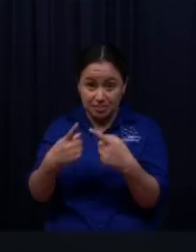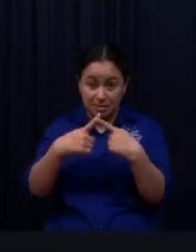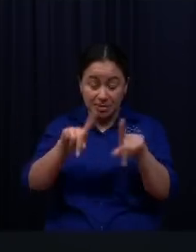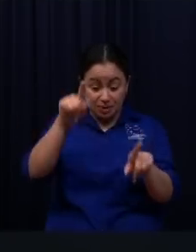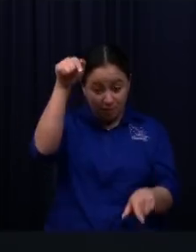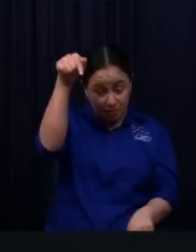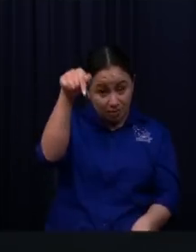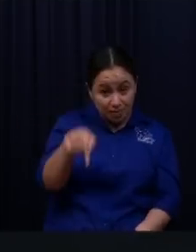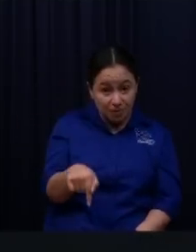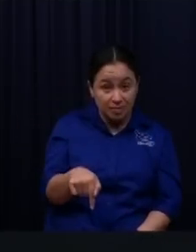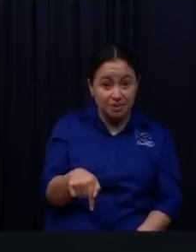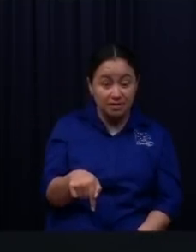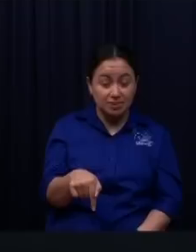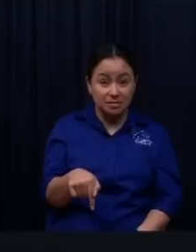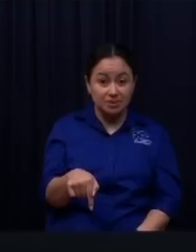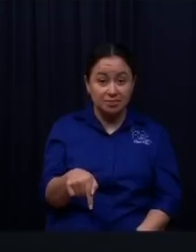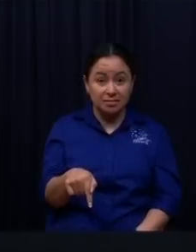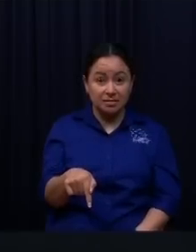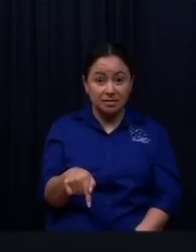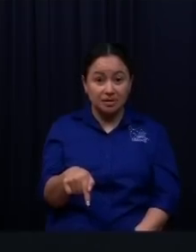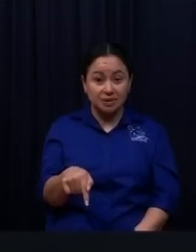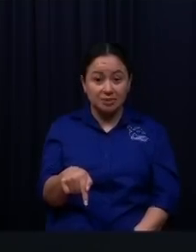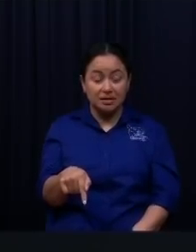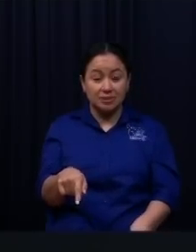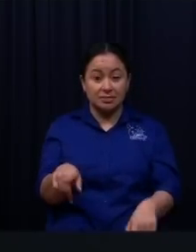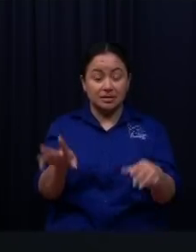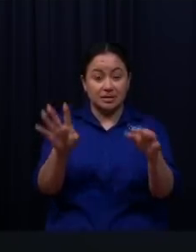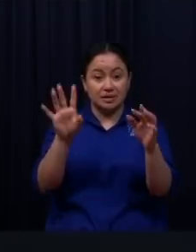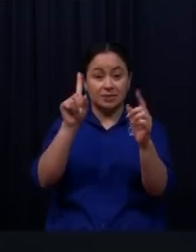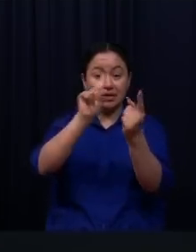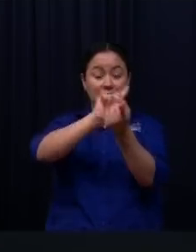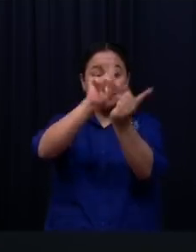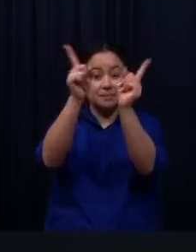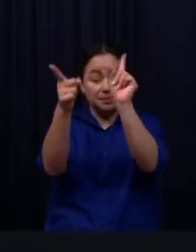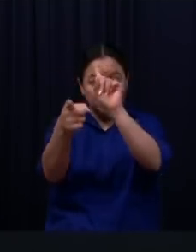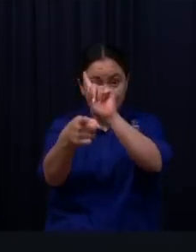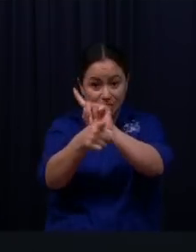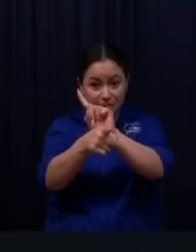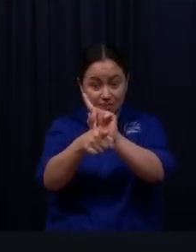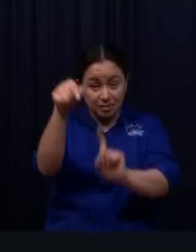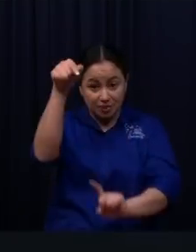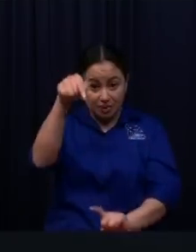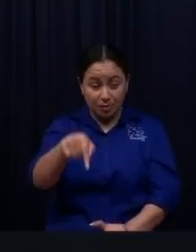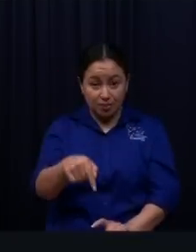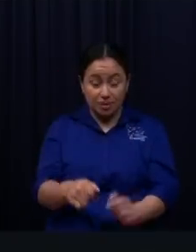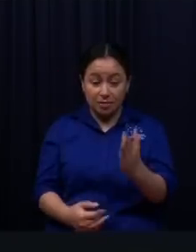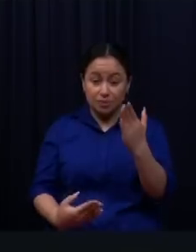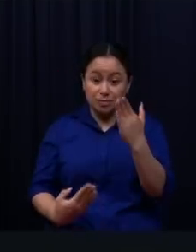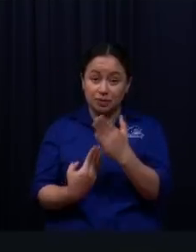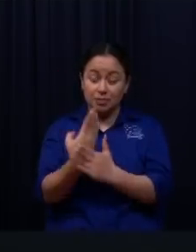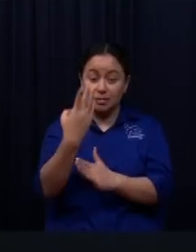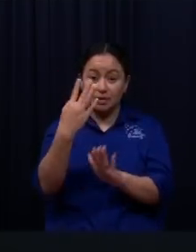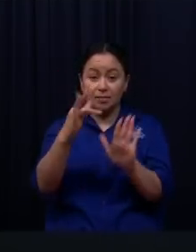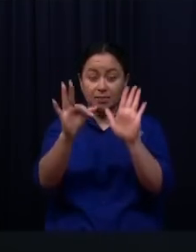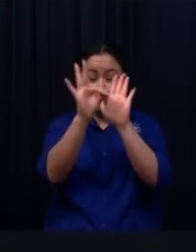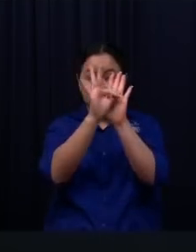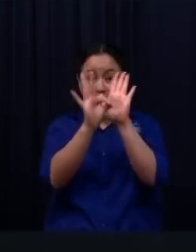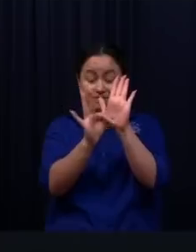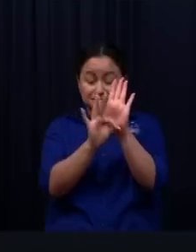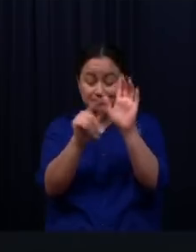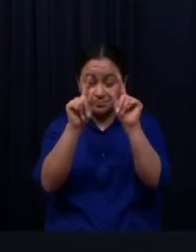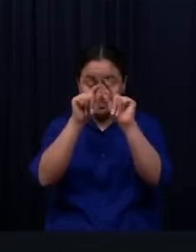ahora, señores, cambió la cosa. Ahora tenemos un nuevo altar, un nuevo